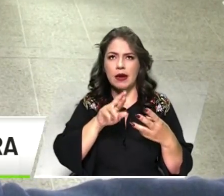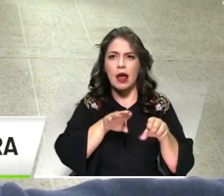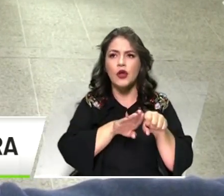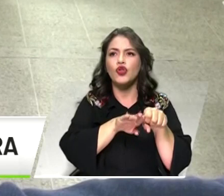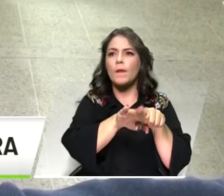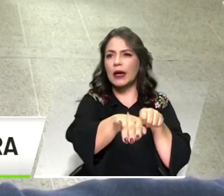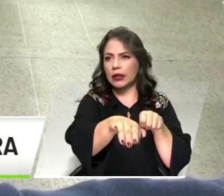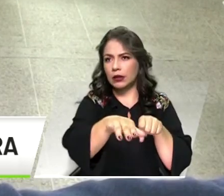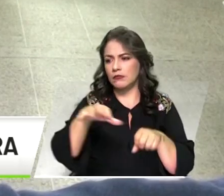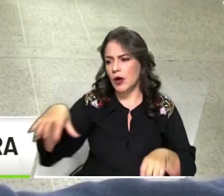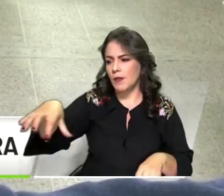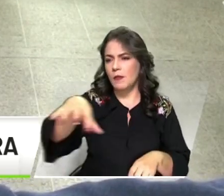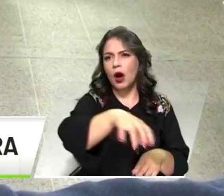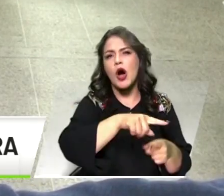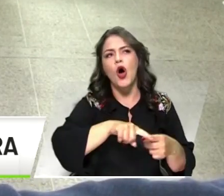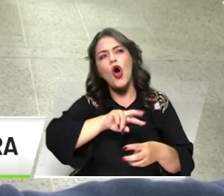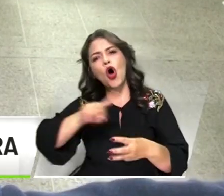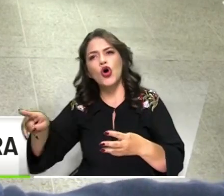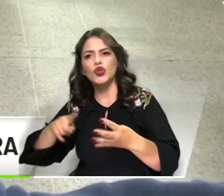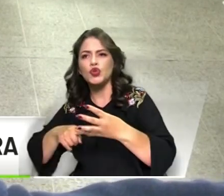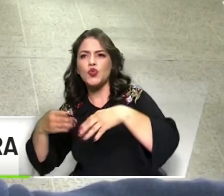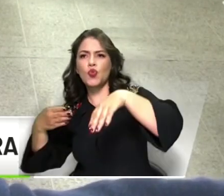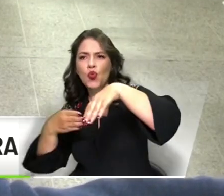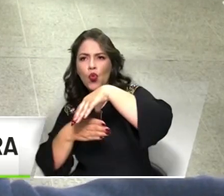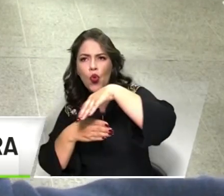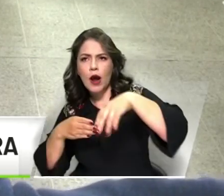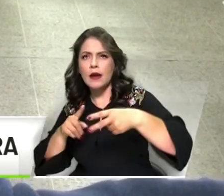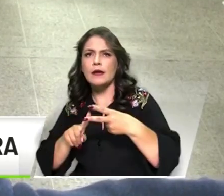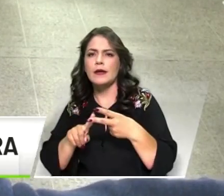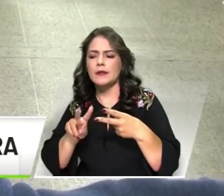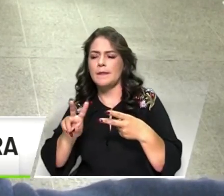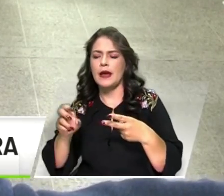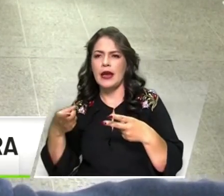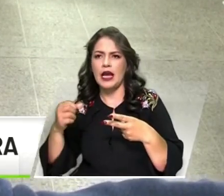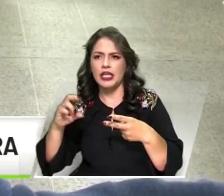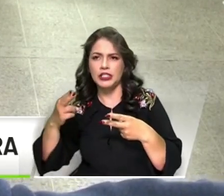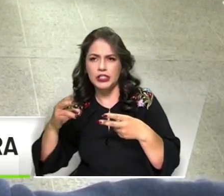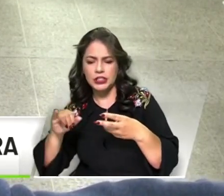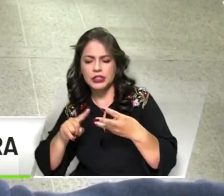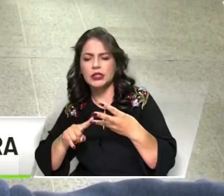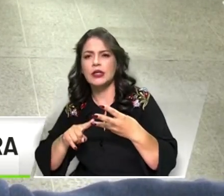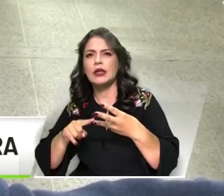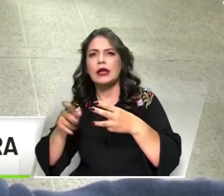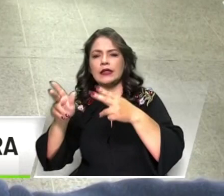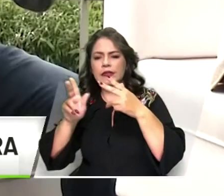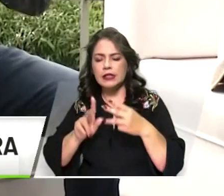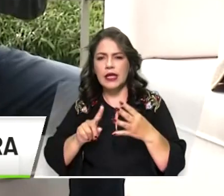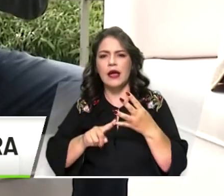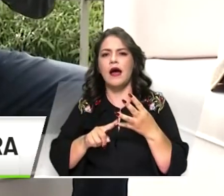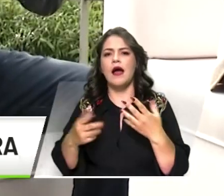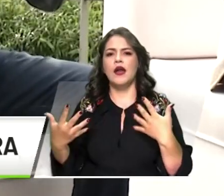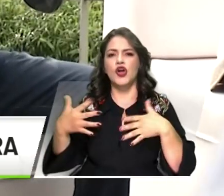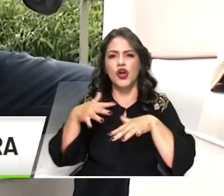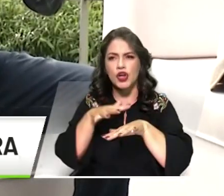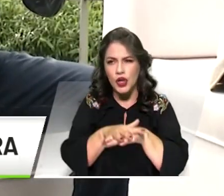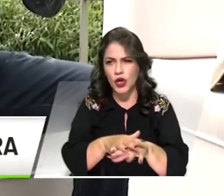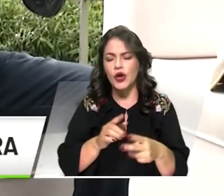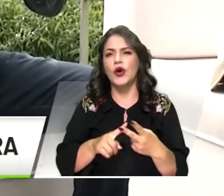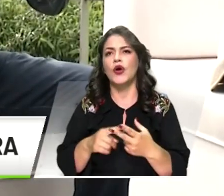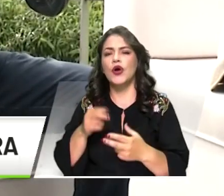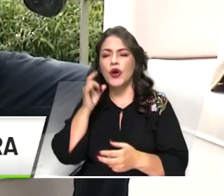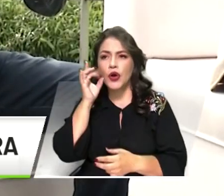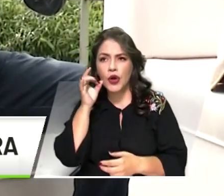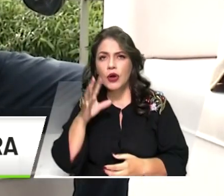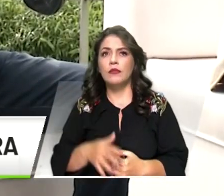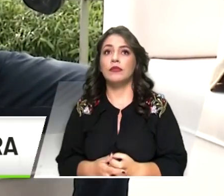ruta, como Guarne, Vegachí, La Ceja, Entre Ríos y Río Negro. Desde 2020, la